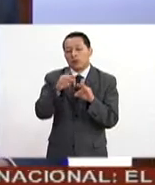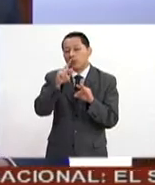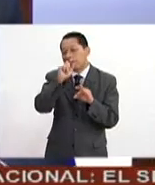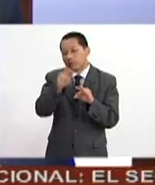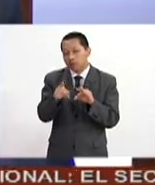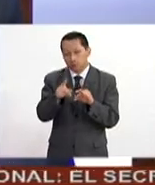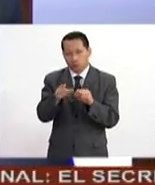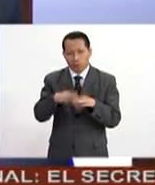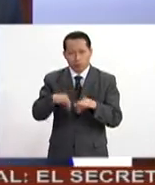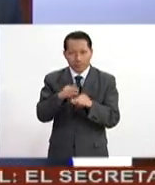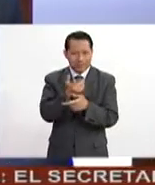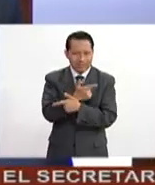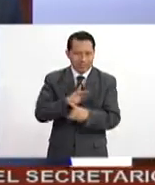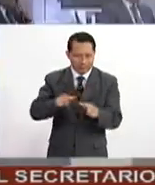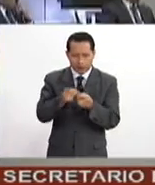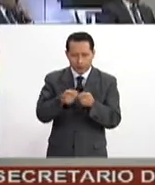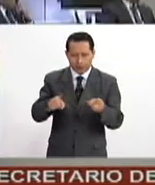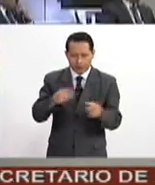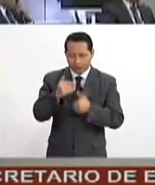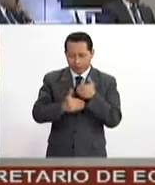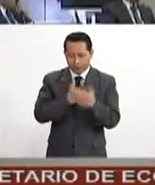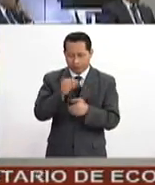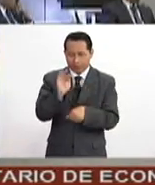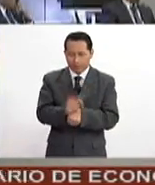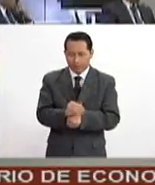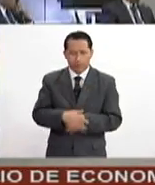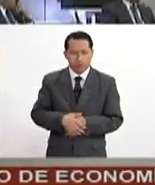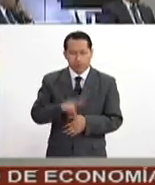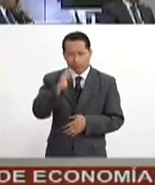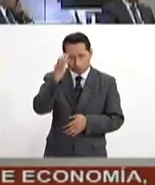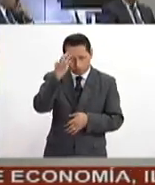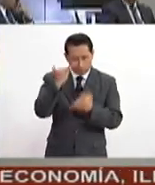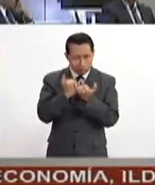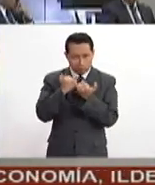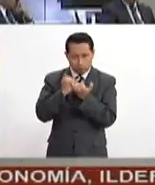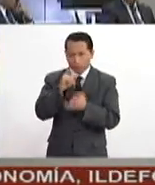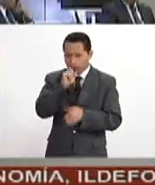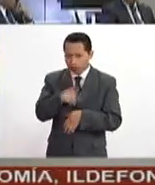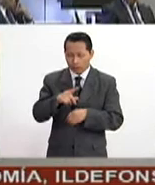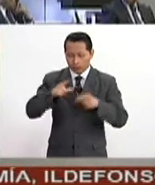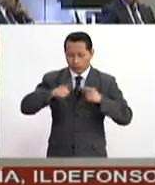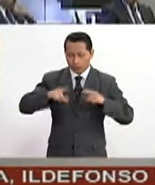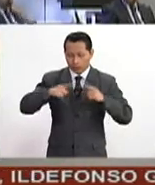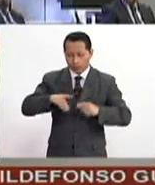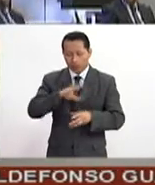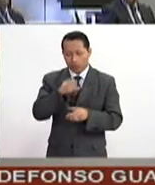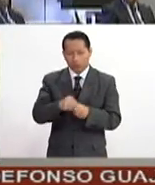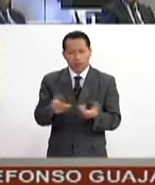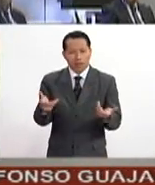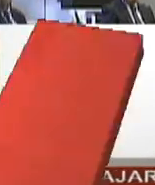el desarrollo de las libertades. También se reconoció la autonomía con que la Fiscalía realiza sus